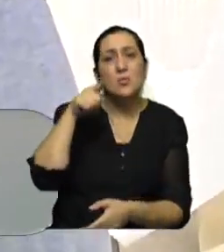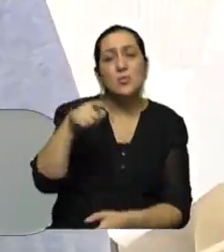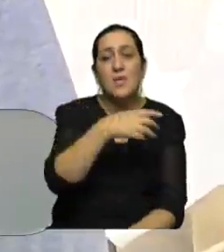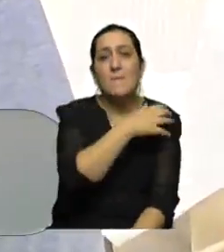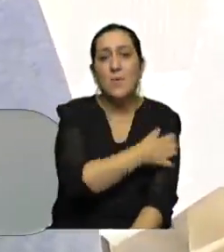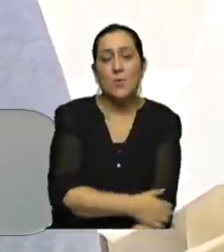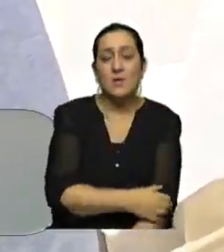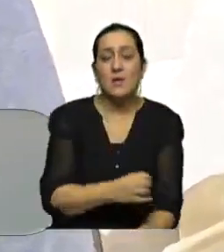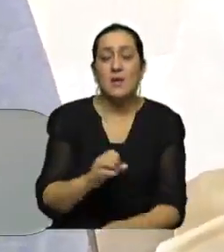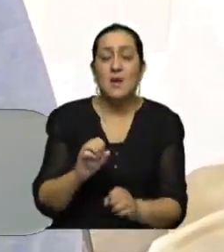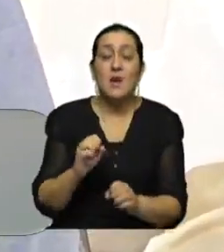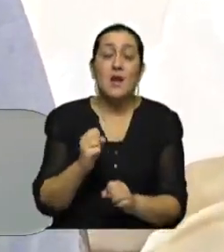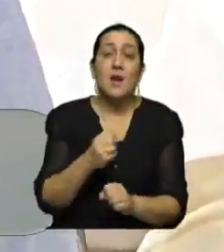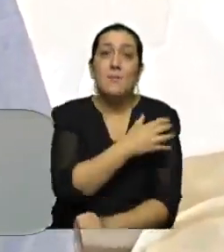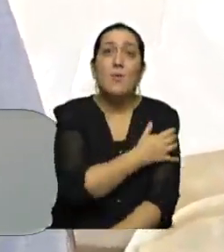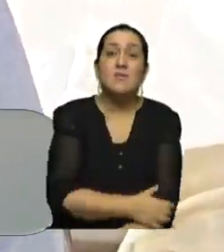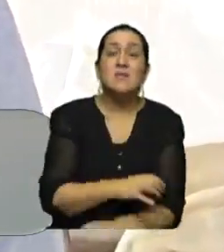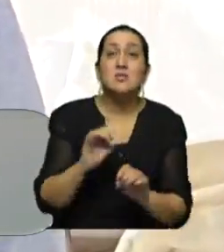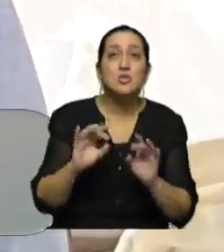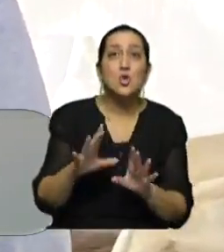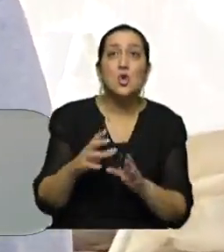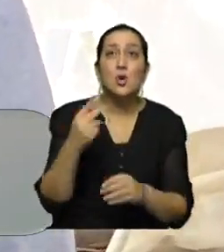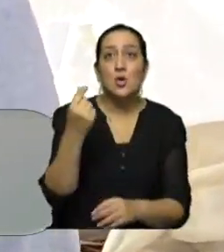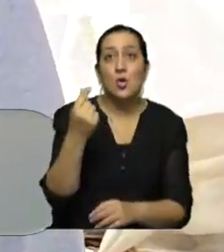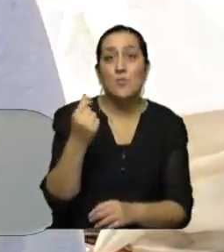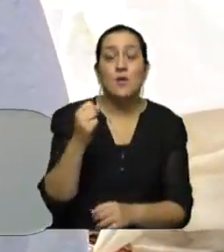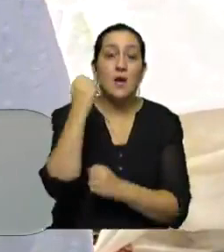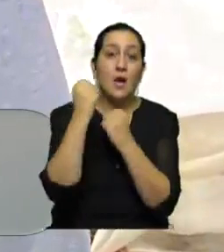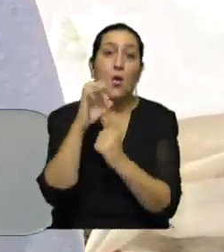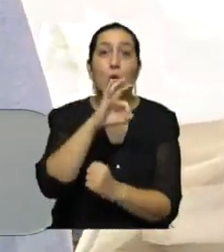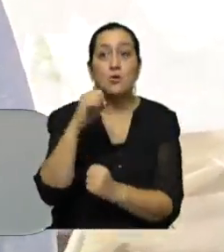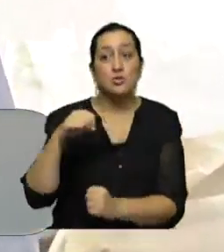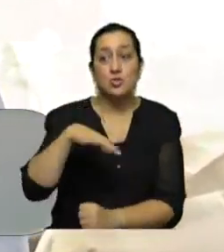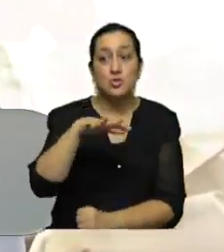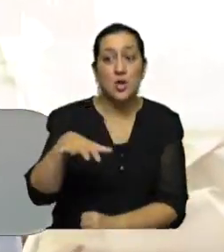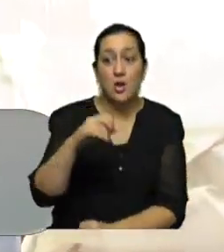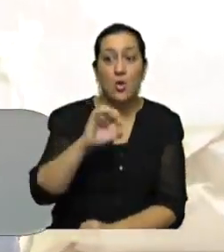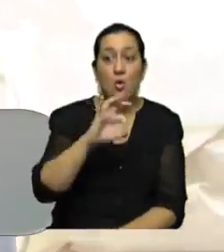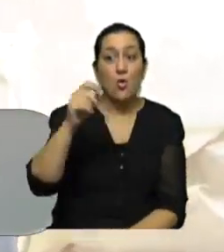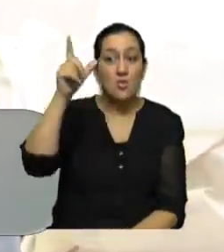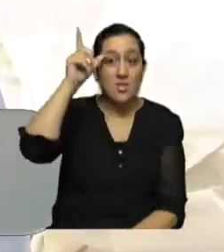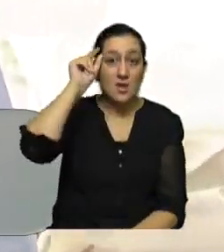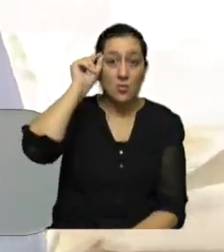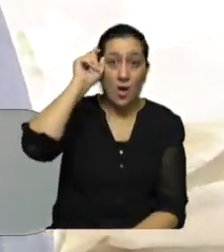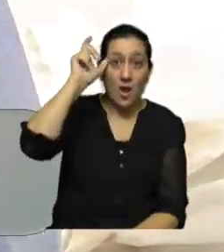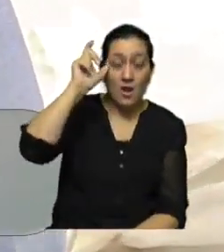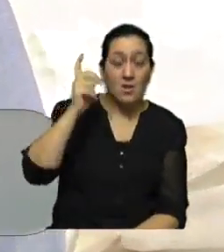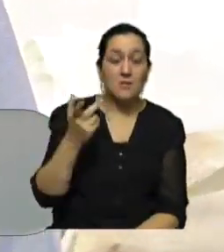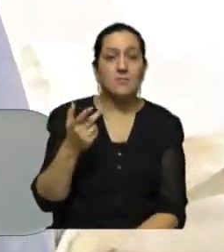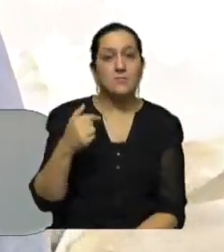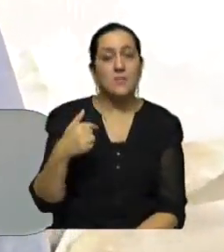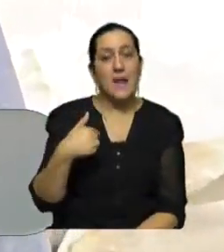solo económica, es social, es intelectual. No, la, ¿cómo va eso? La pobreza yo creo que está en la mente de cada persona, me parece a